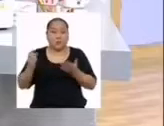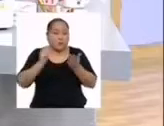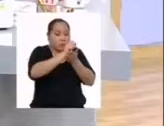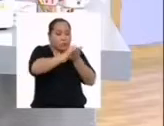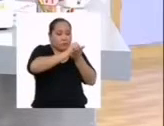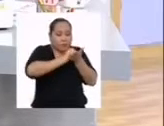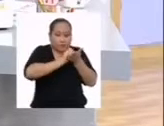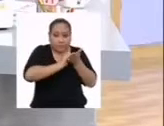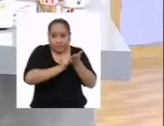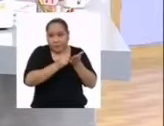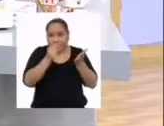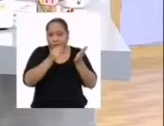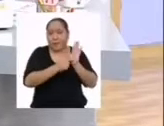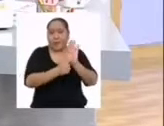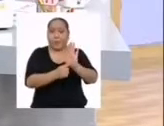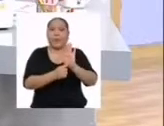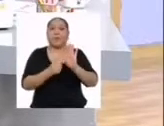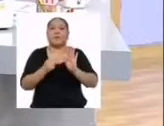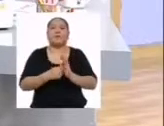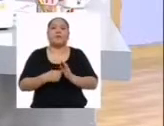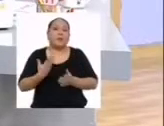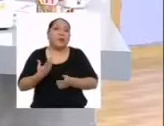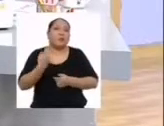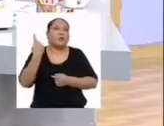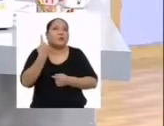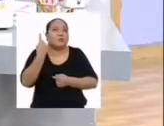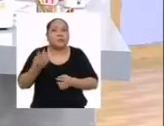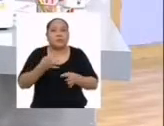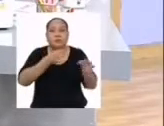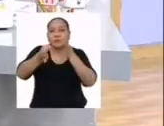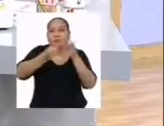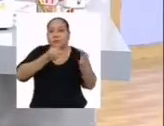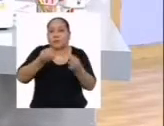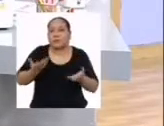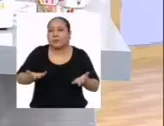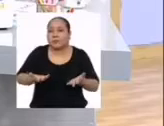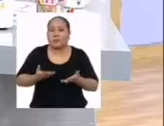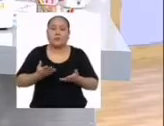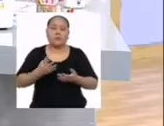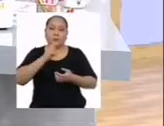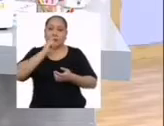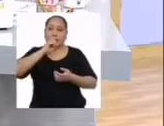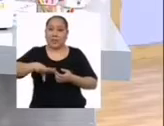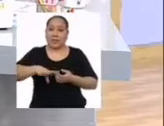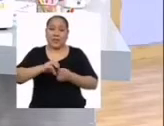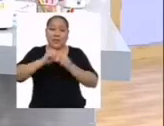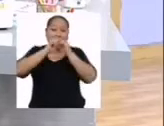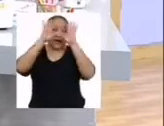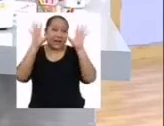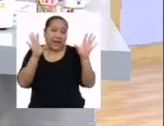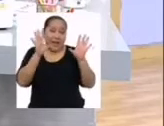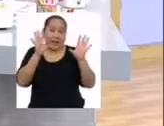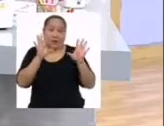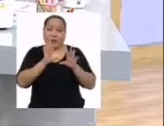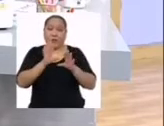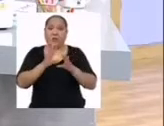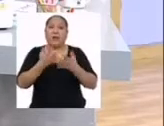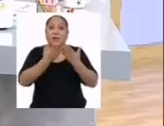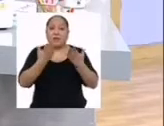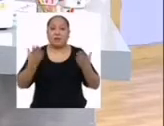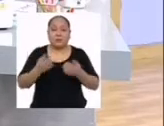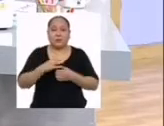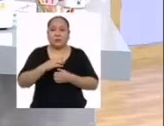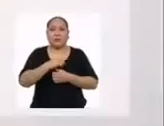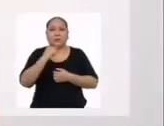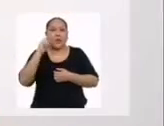otras palabras, solo es cuestión de explicar y decir las cosas como son, simple y sin rodeos, para no marear a